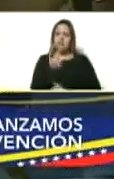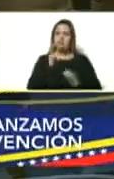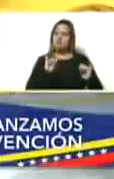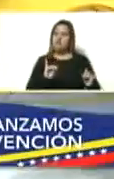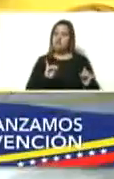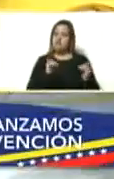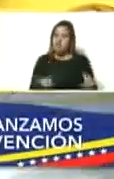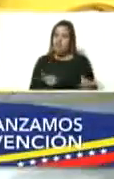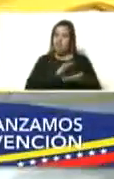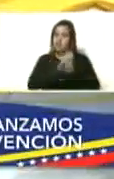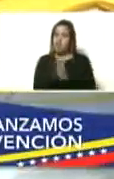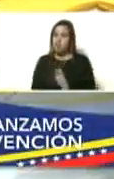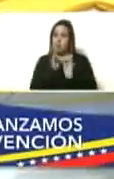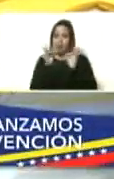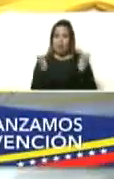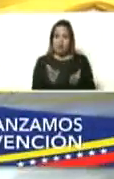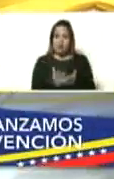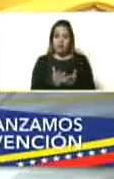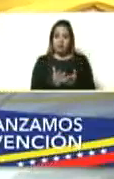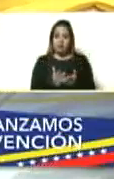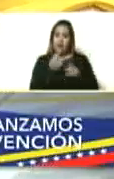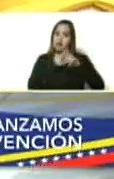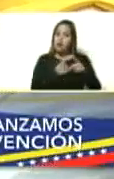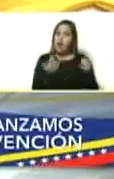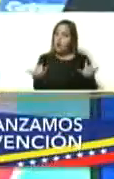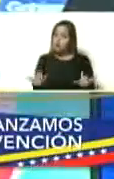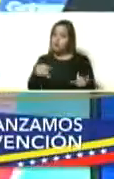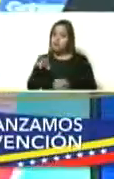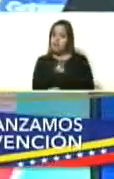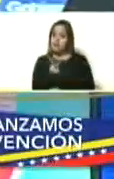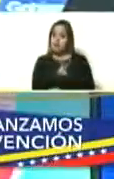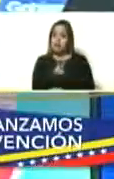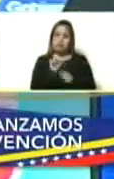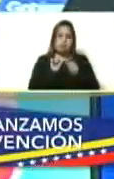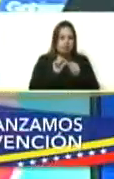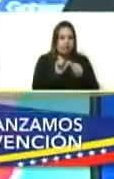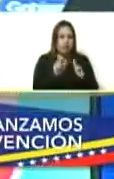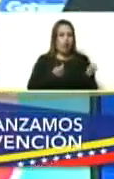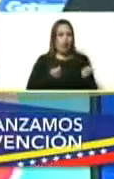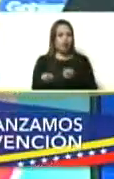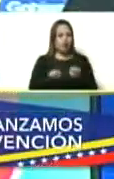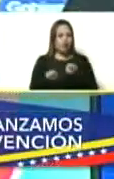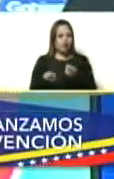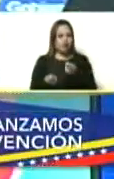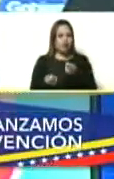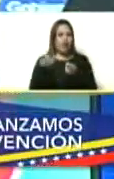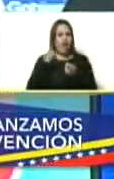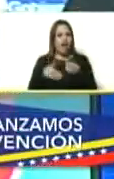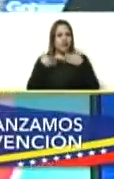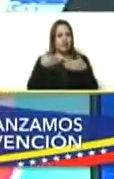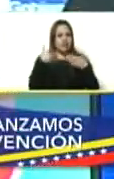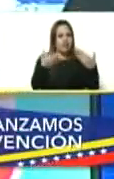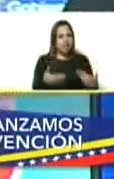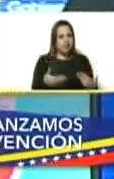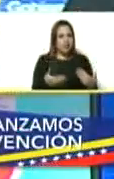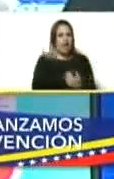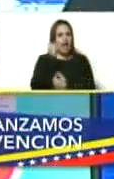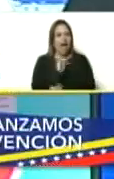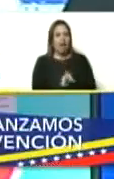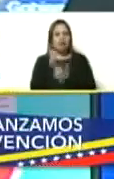ya definitivamente. Pero mientras tanto, en Venezuela vamos con control, vamos avanzando y vamos a tener